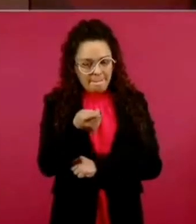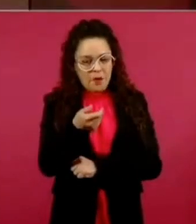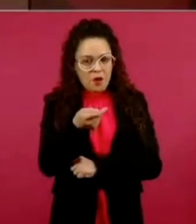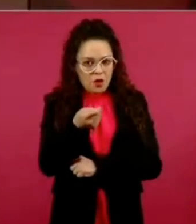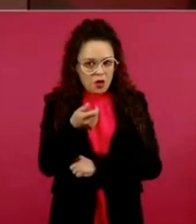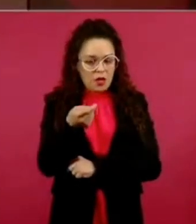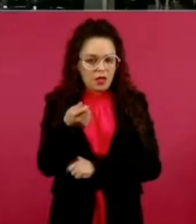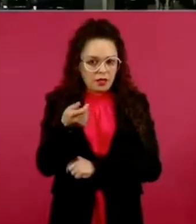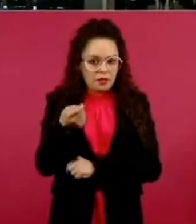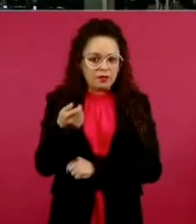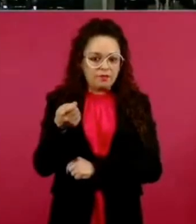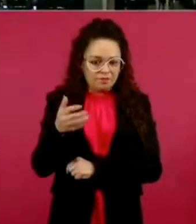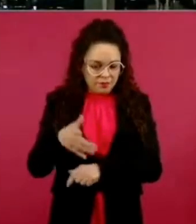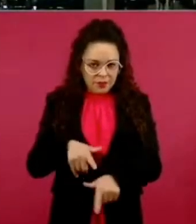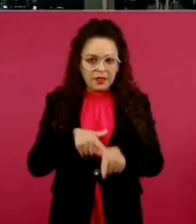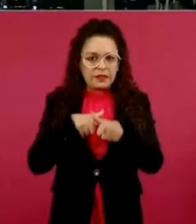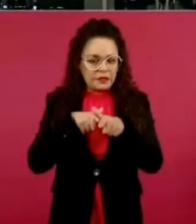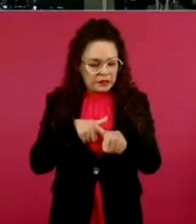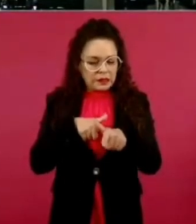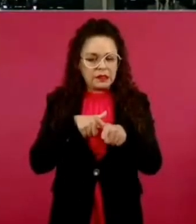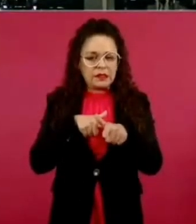no